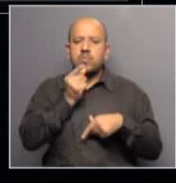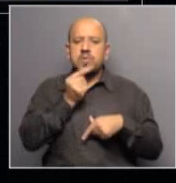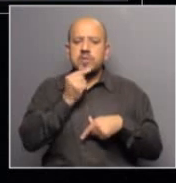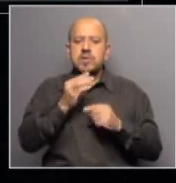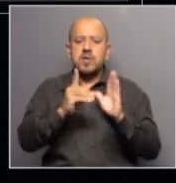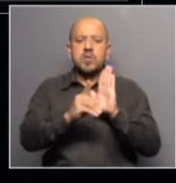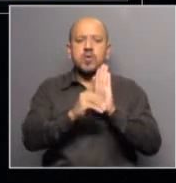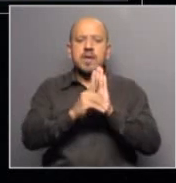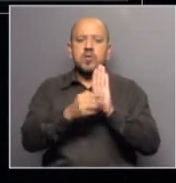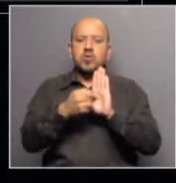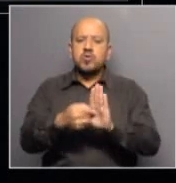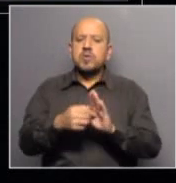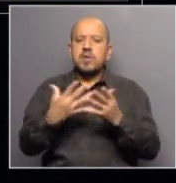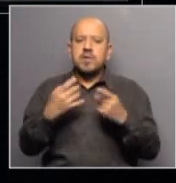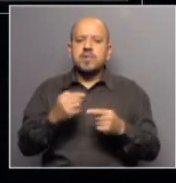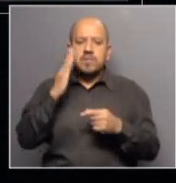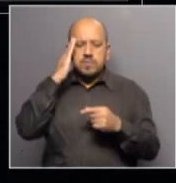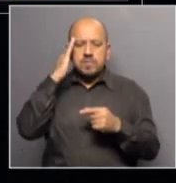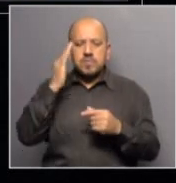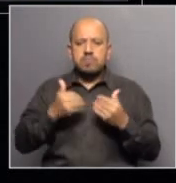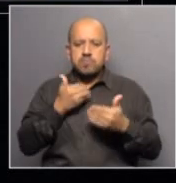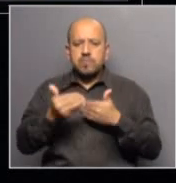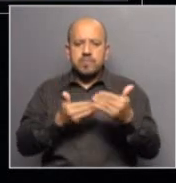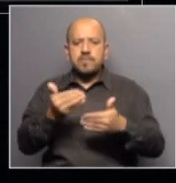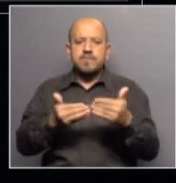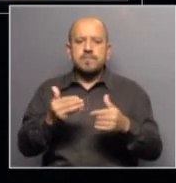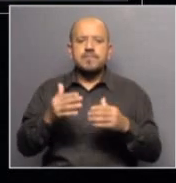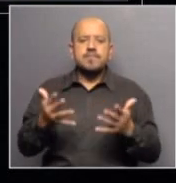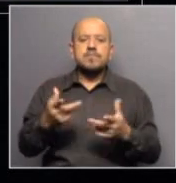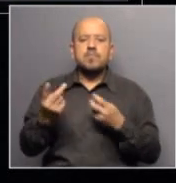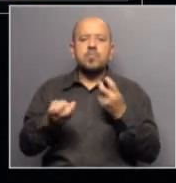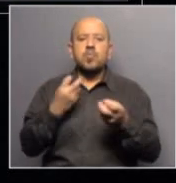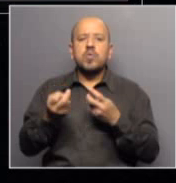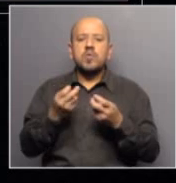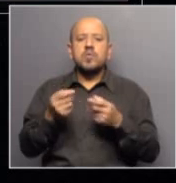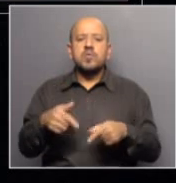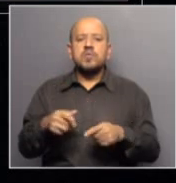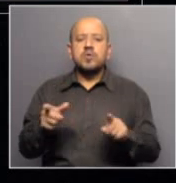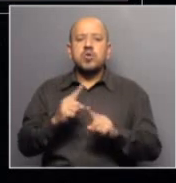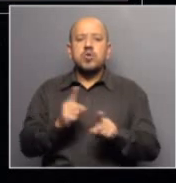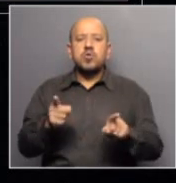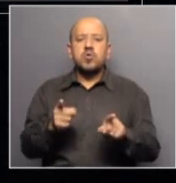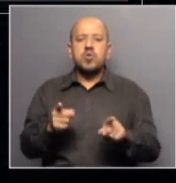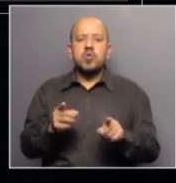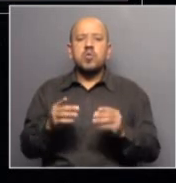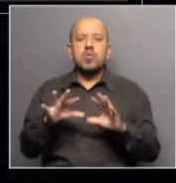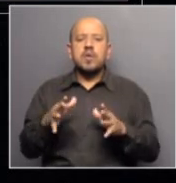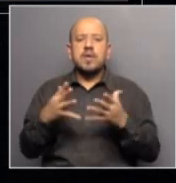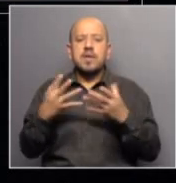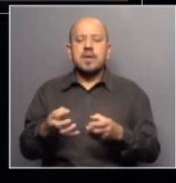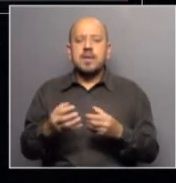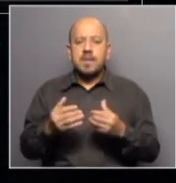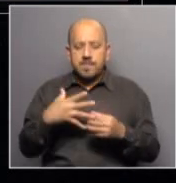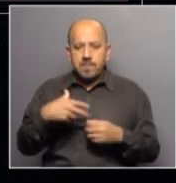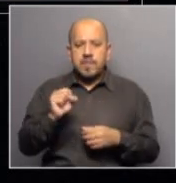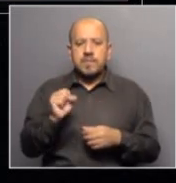datos de ubicaciones sobre estos cultivadores, se han realizado procedimientos en busca de plantaciones no registradas o que superen lo